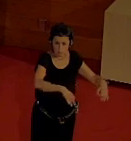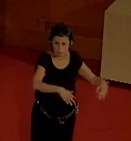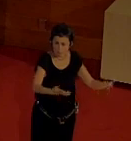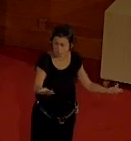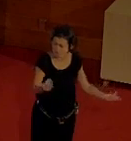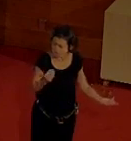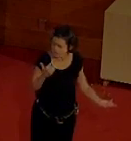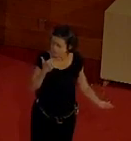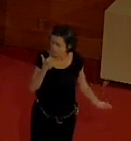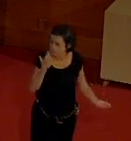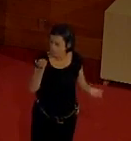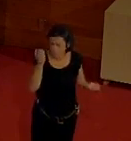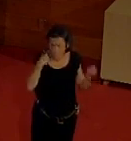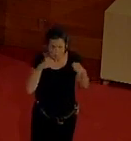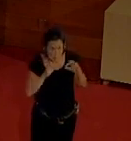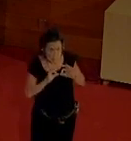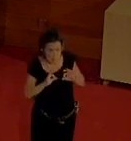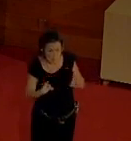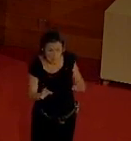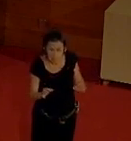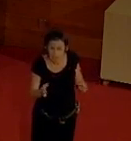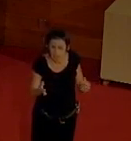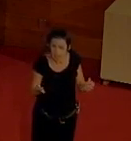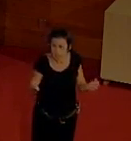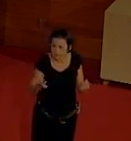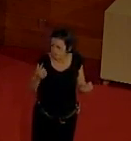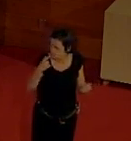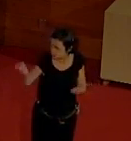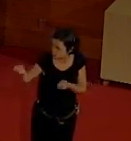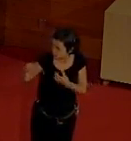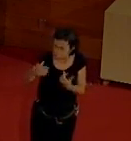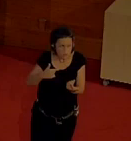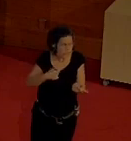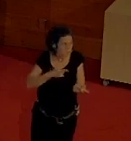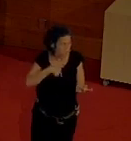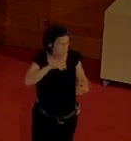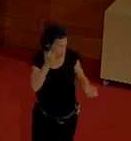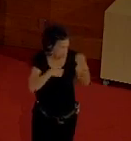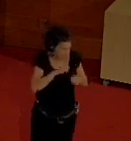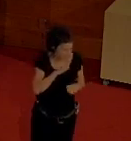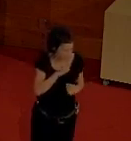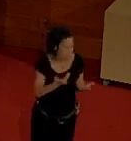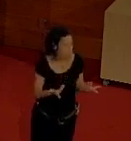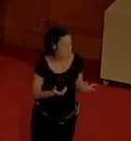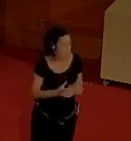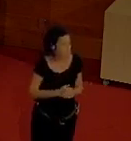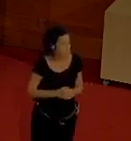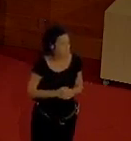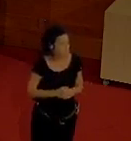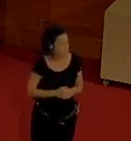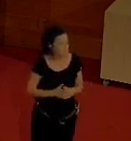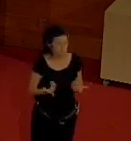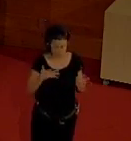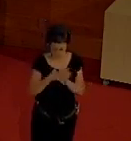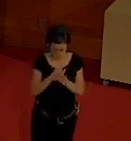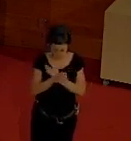actitud así en concreto respecto a lo que nos está diciendo la gente no sé cómo